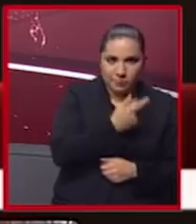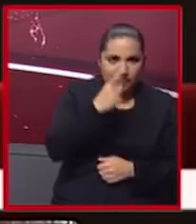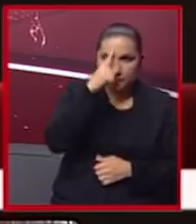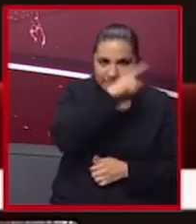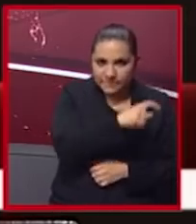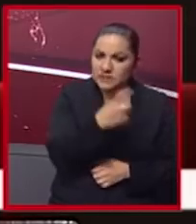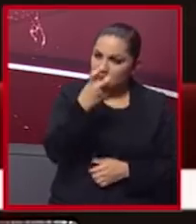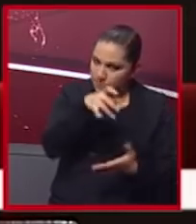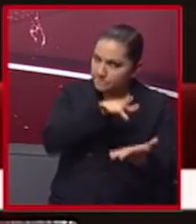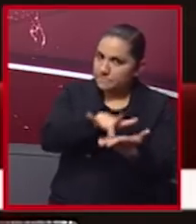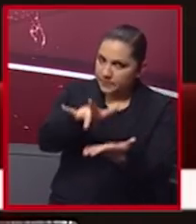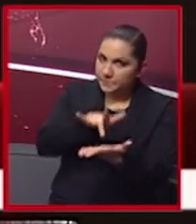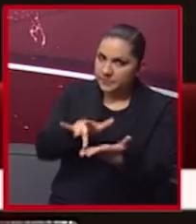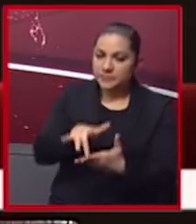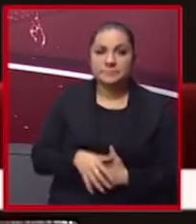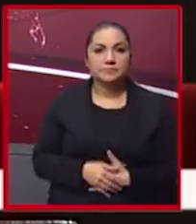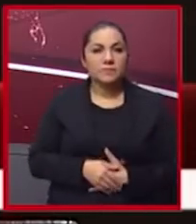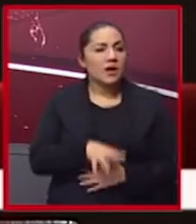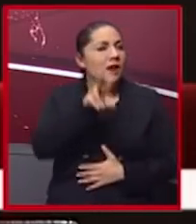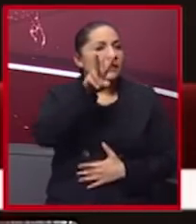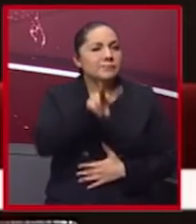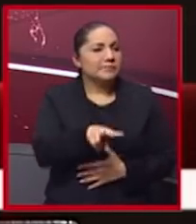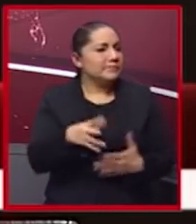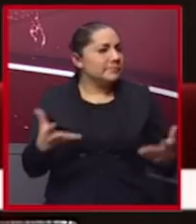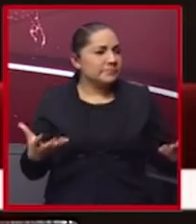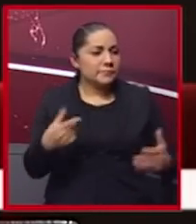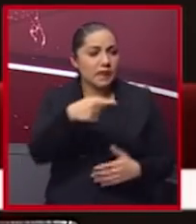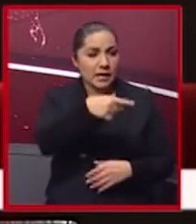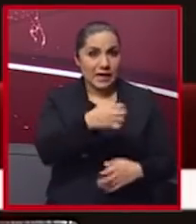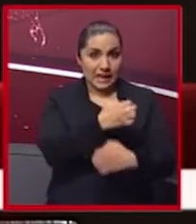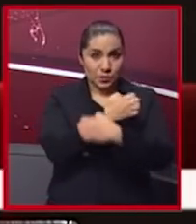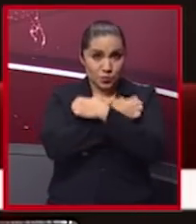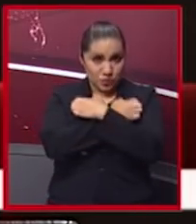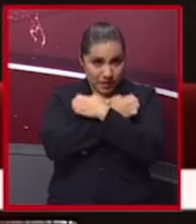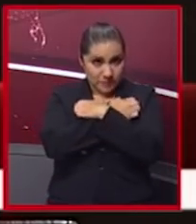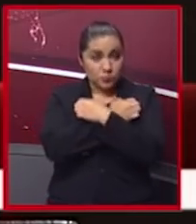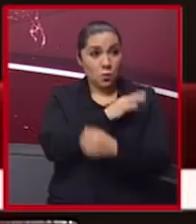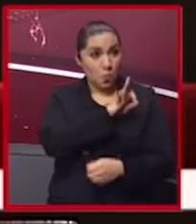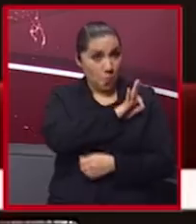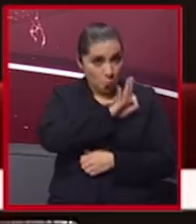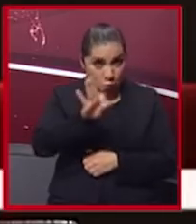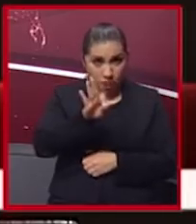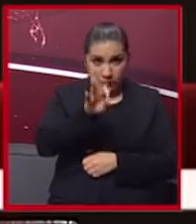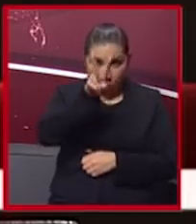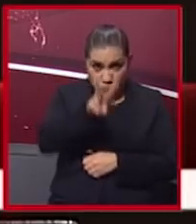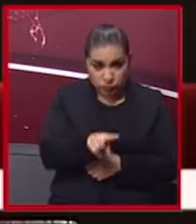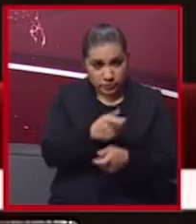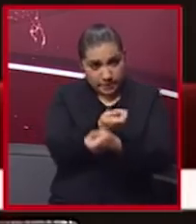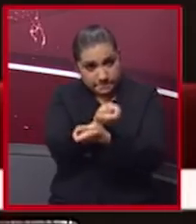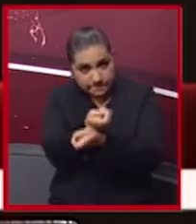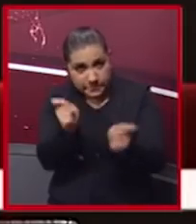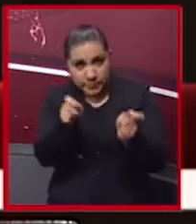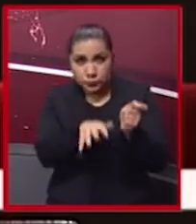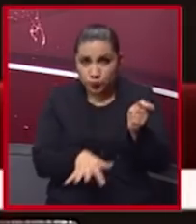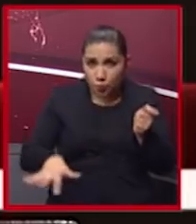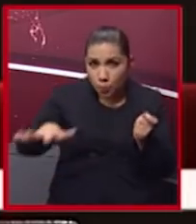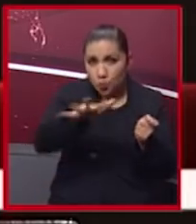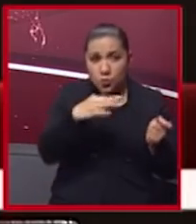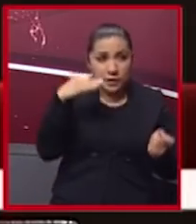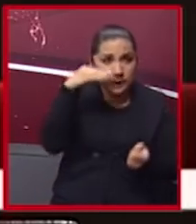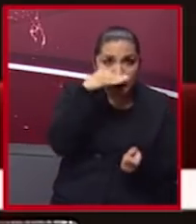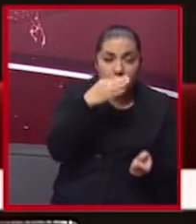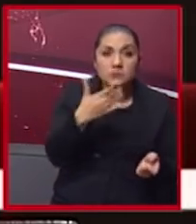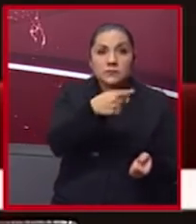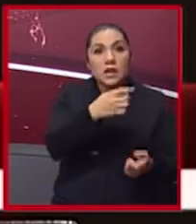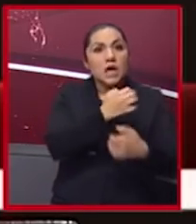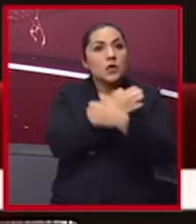la educación sea realmente gratuita, que realmente sea de calidad, y mucho menos que todos los muchachos